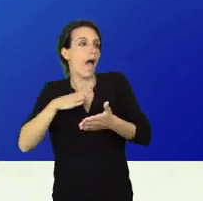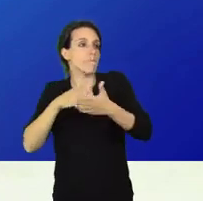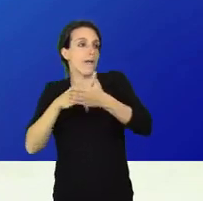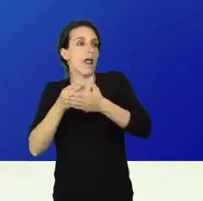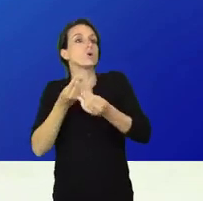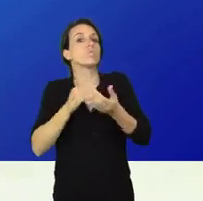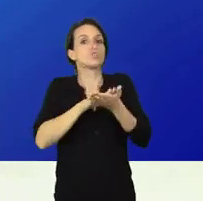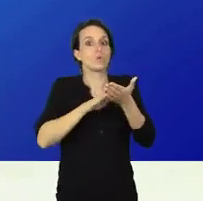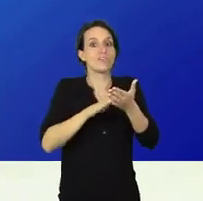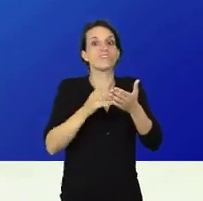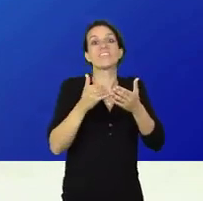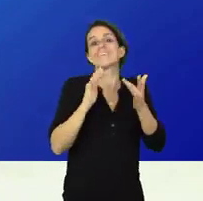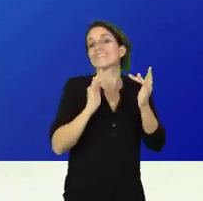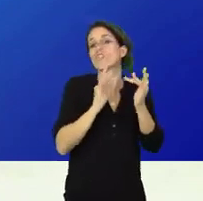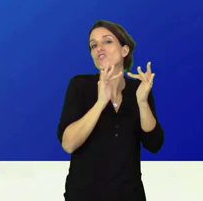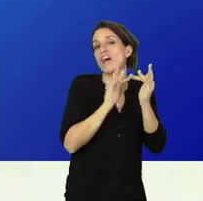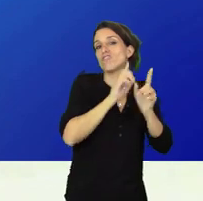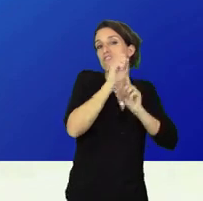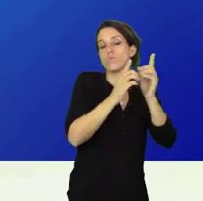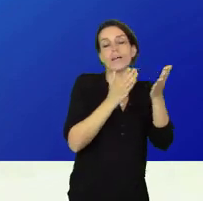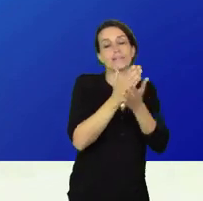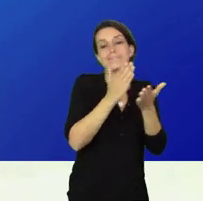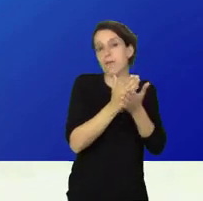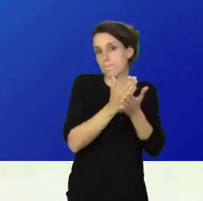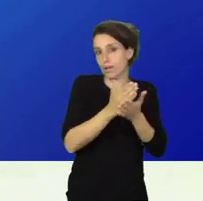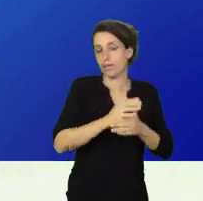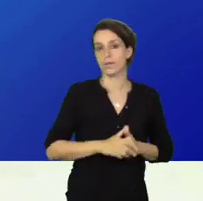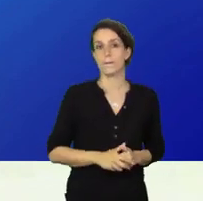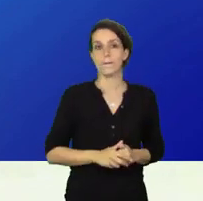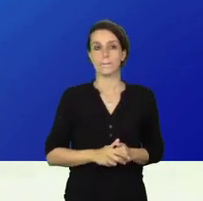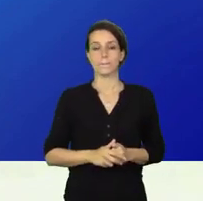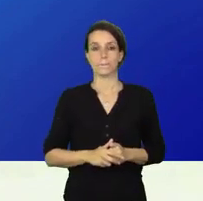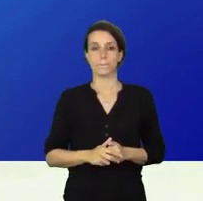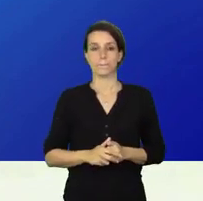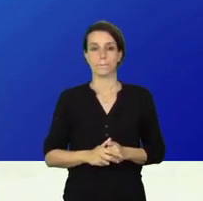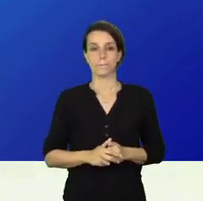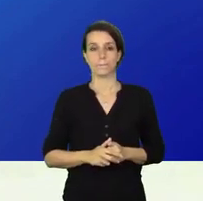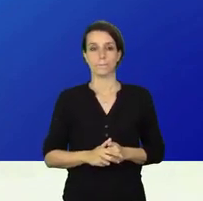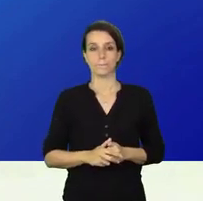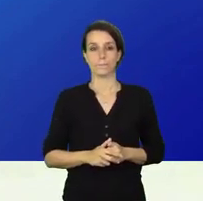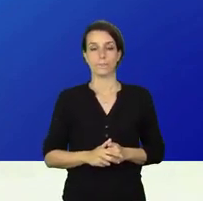y capacidades que también quedan instaladas como para poner a jugar.